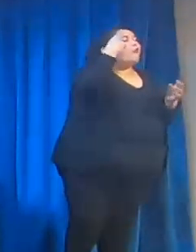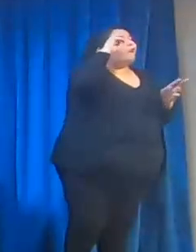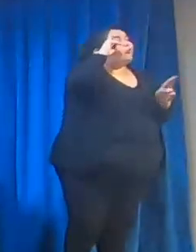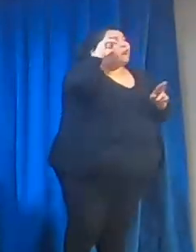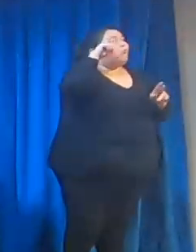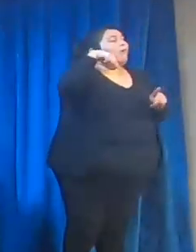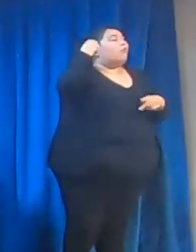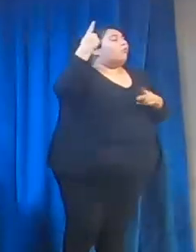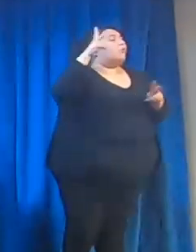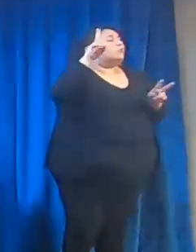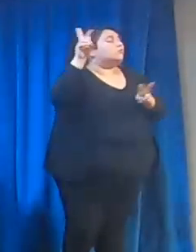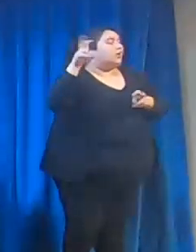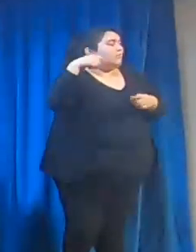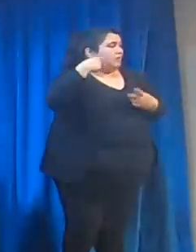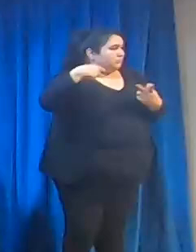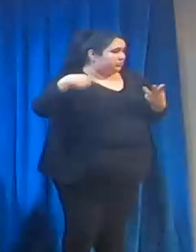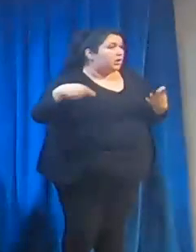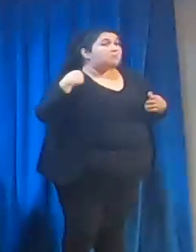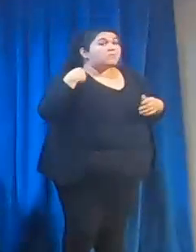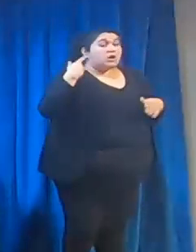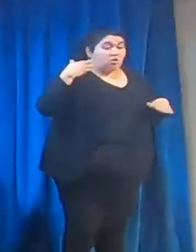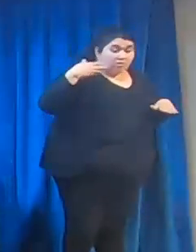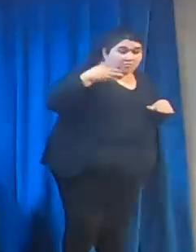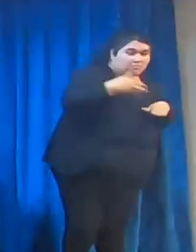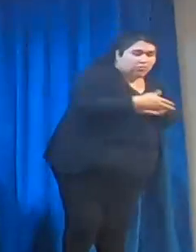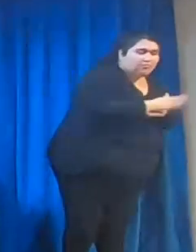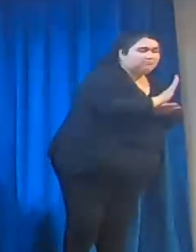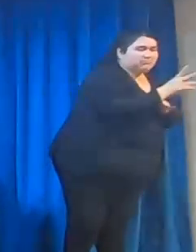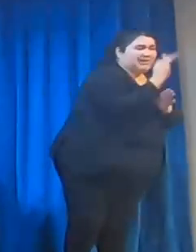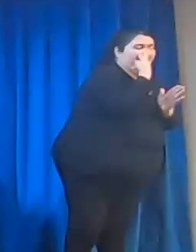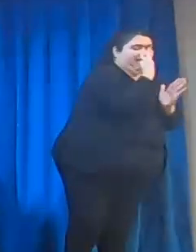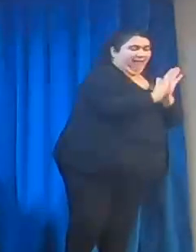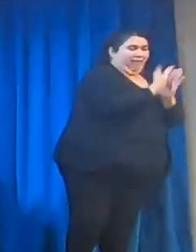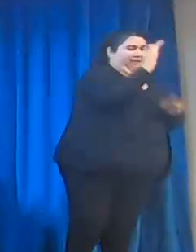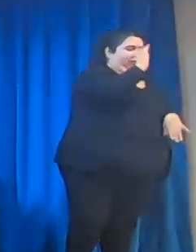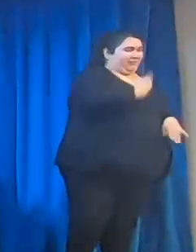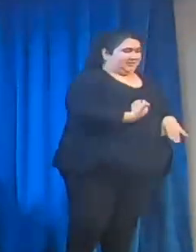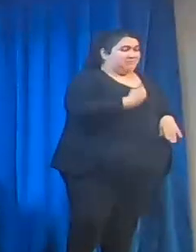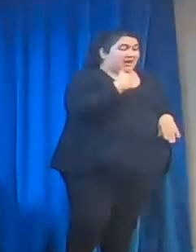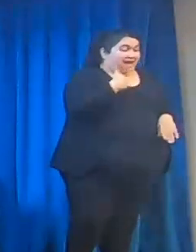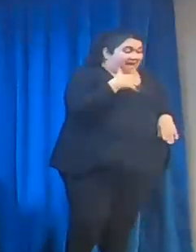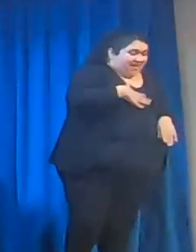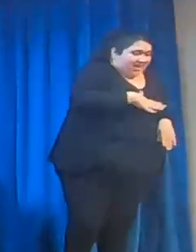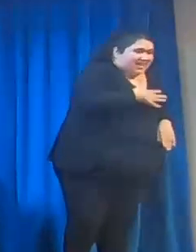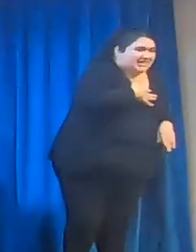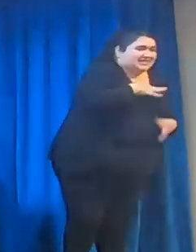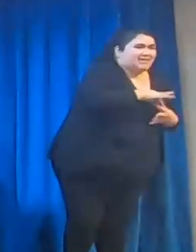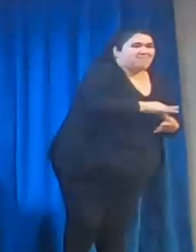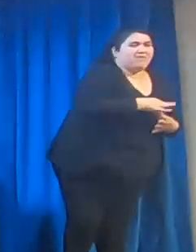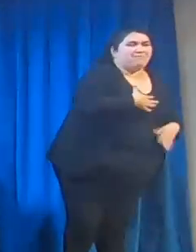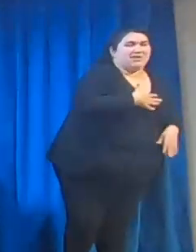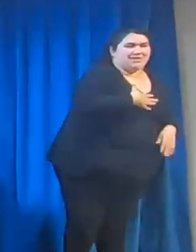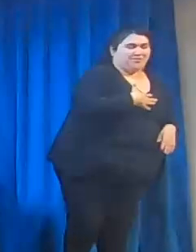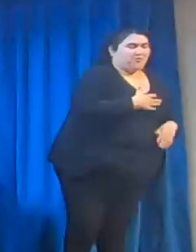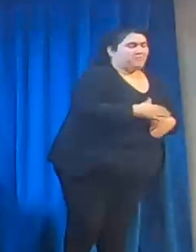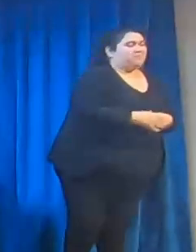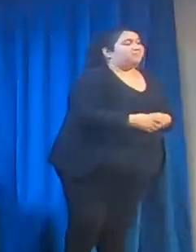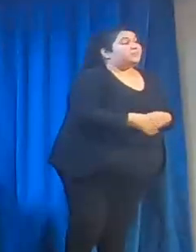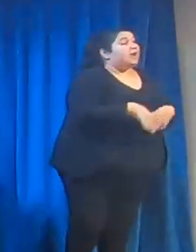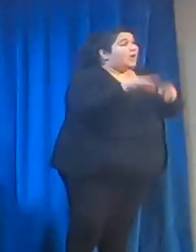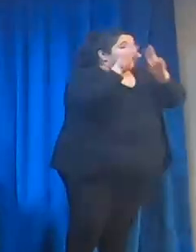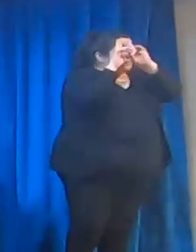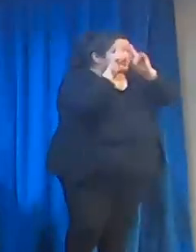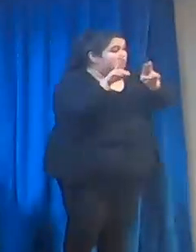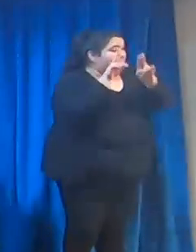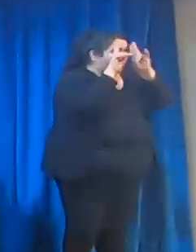sé. Pero también vengo porque acá tengo un lugar. Yo vengo porque este es mi lugar. El respeto mutuo